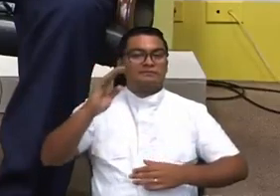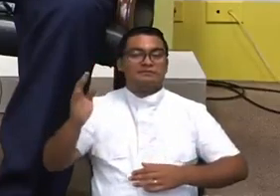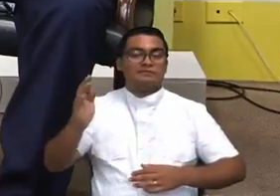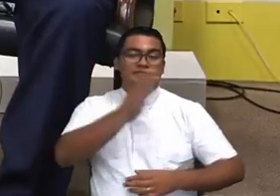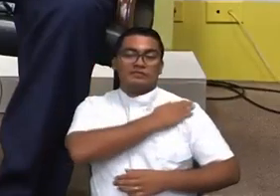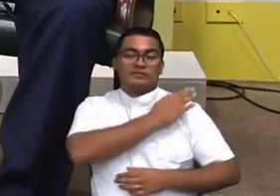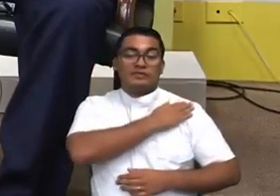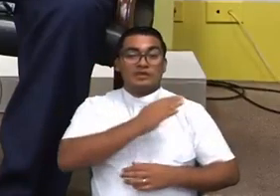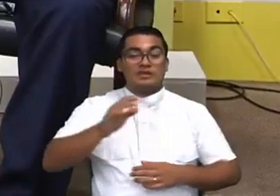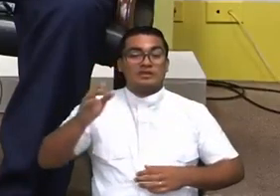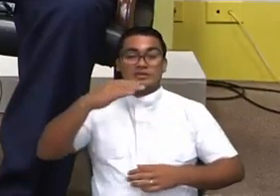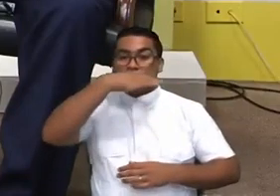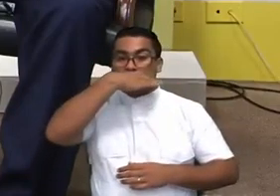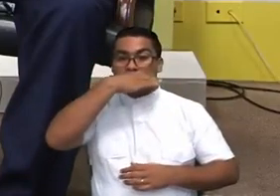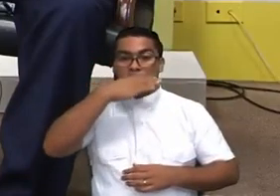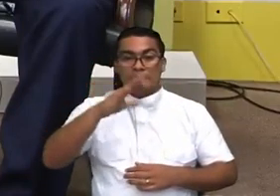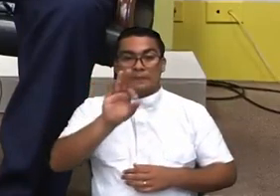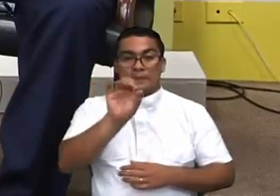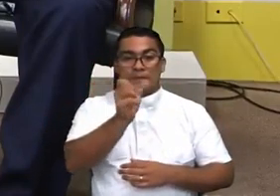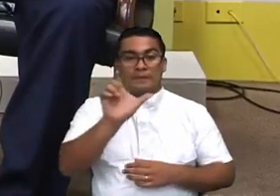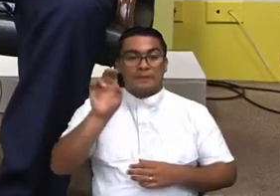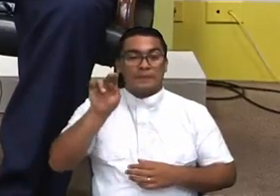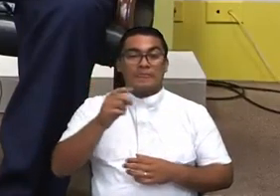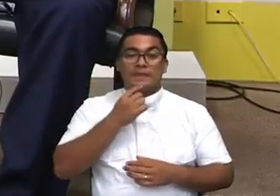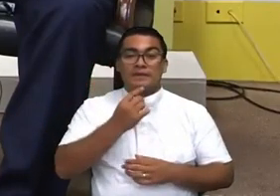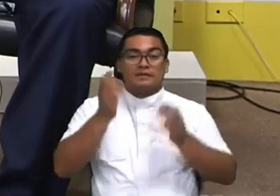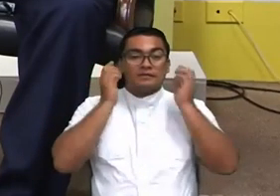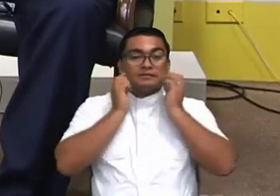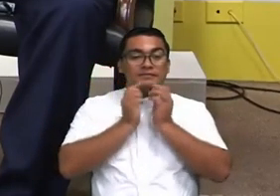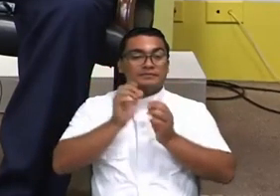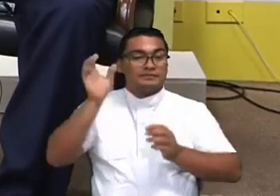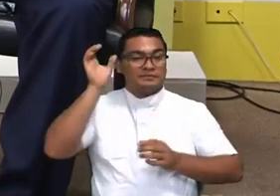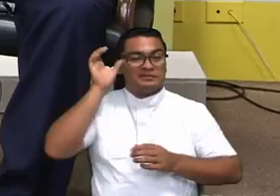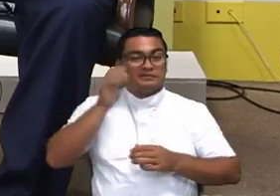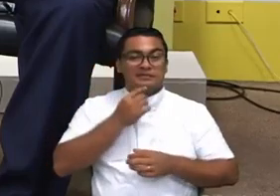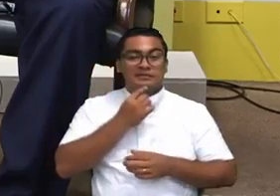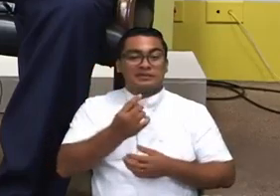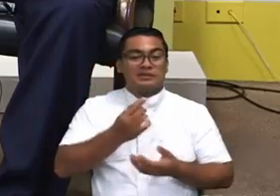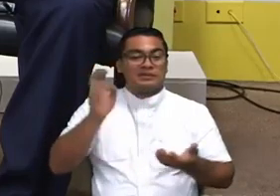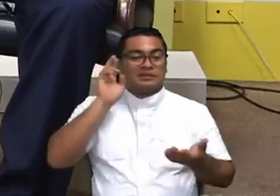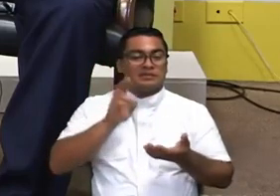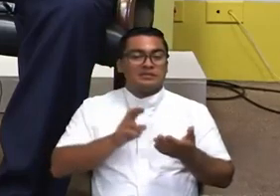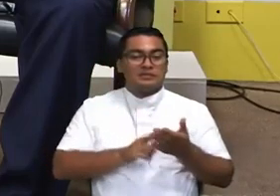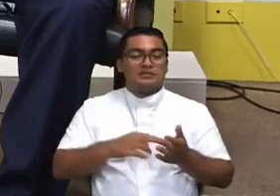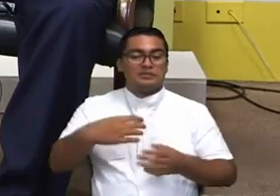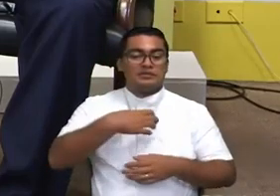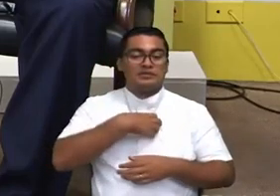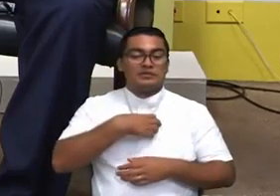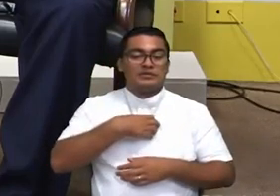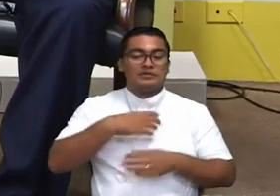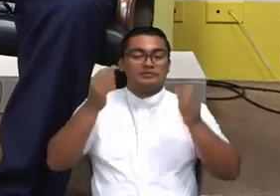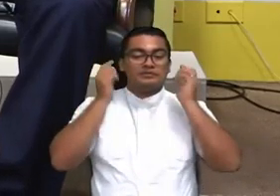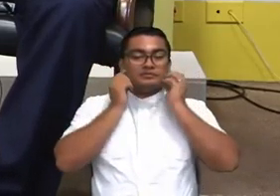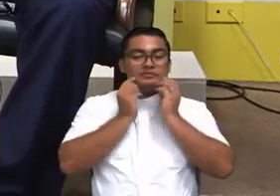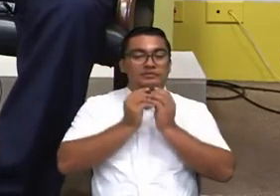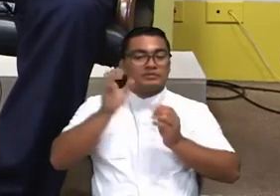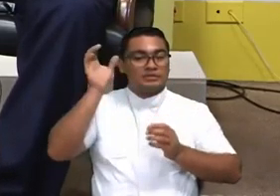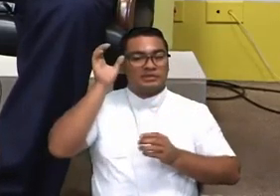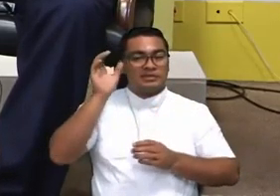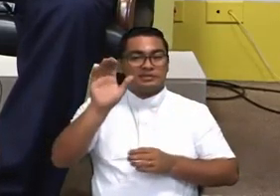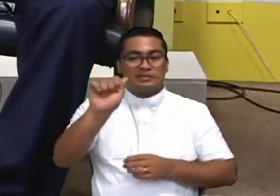Sandinista de Liberación Nacional, el comandante Carlos Fonseca Amador. Y parte del legado, doctor, del comandante Carlos Fonseca